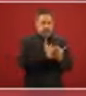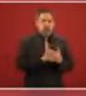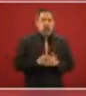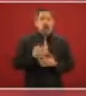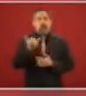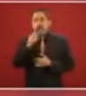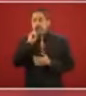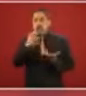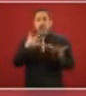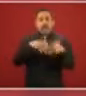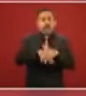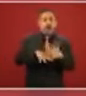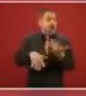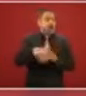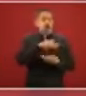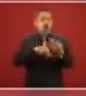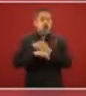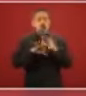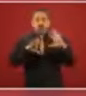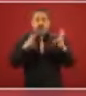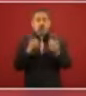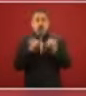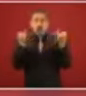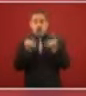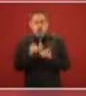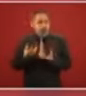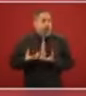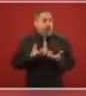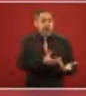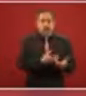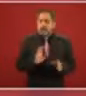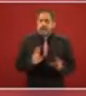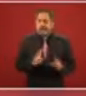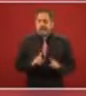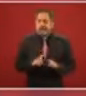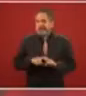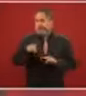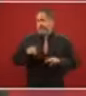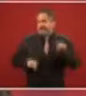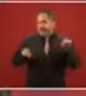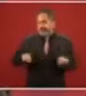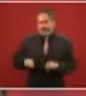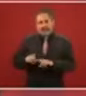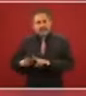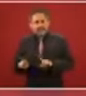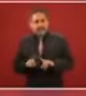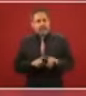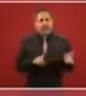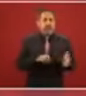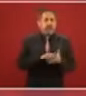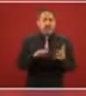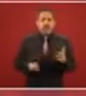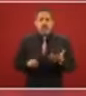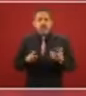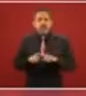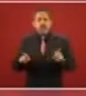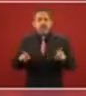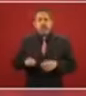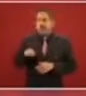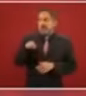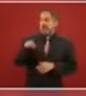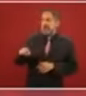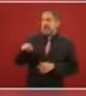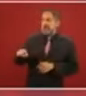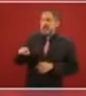mezclarlos a todos los presos, porque no son lo mismo quienes van a la cárcel